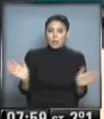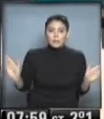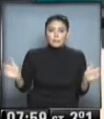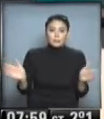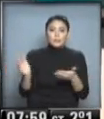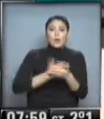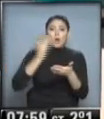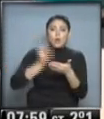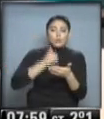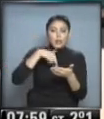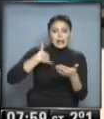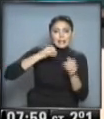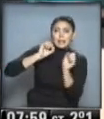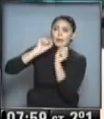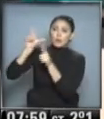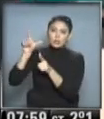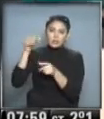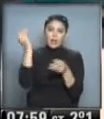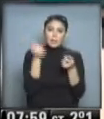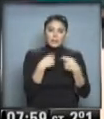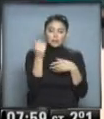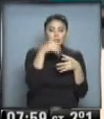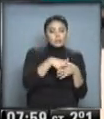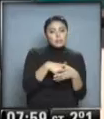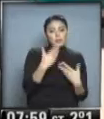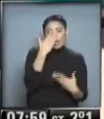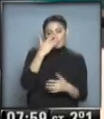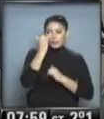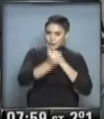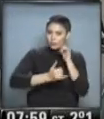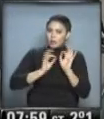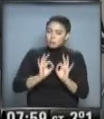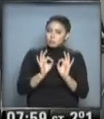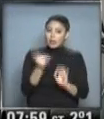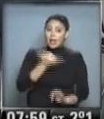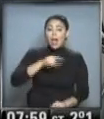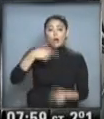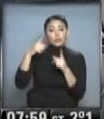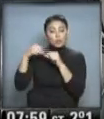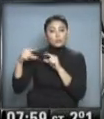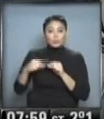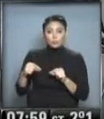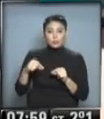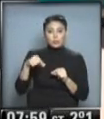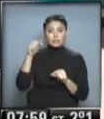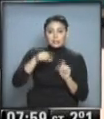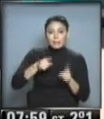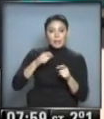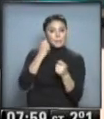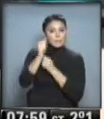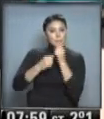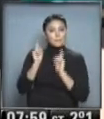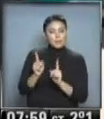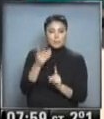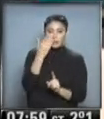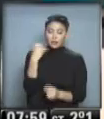la producción y exportación argentina y vamos a seguir hablando sobre este tema porque hay otras cifras y otros datos de estas empresas que sería